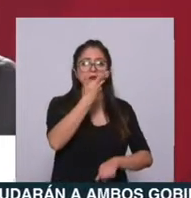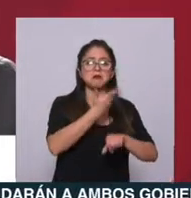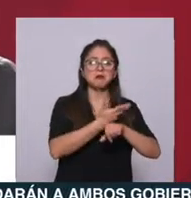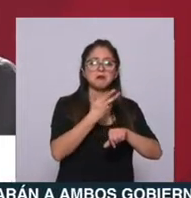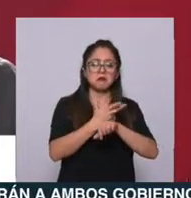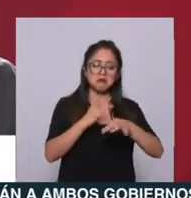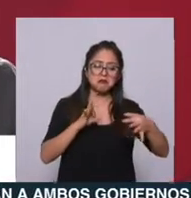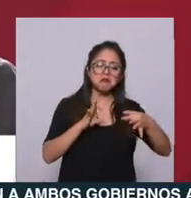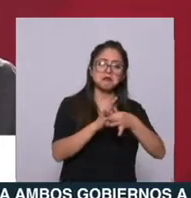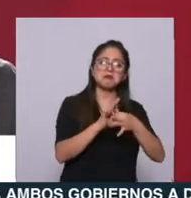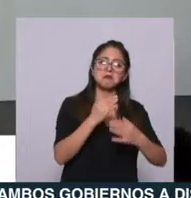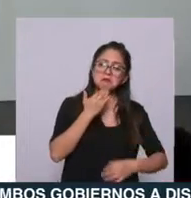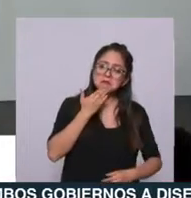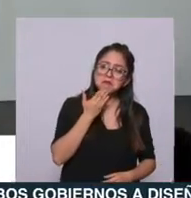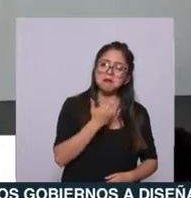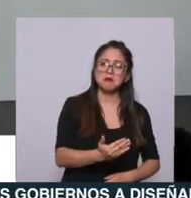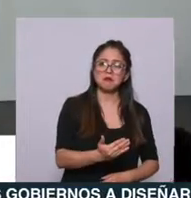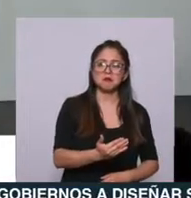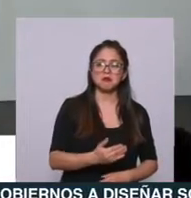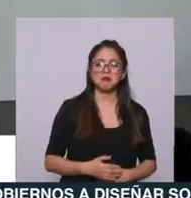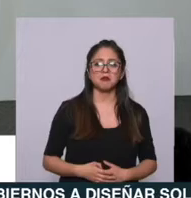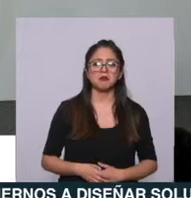con Estados Unidos,